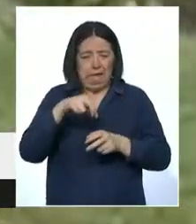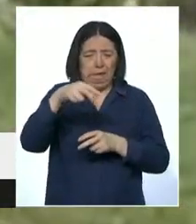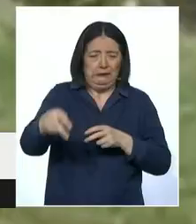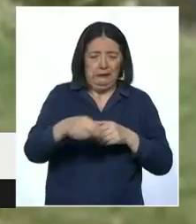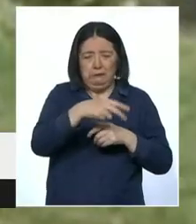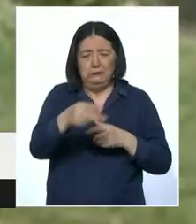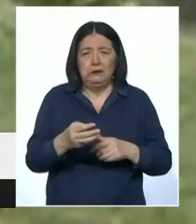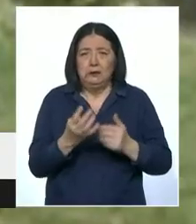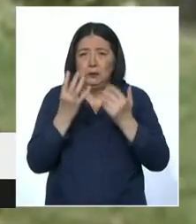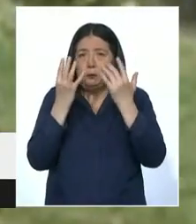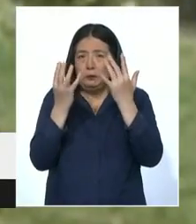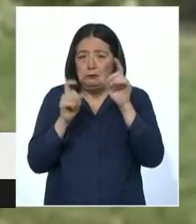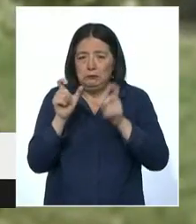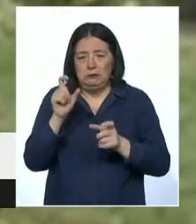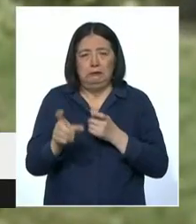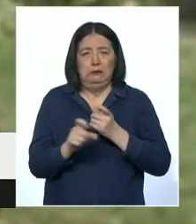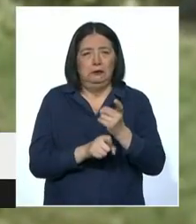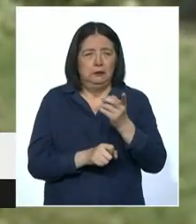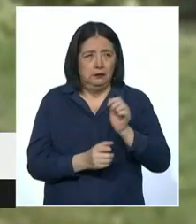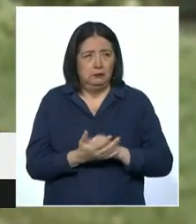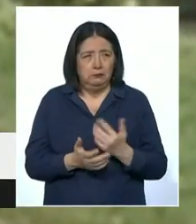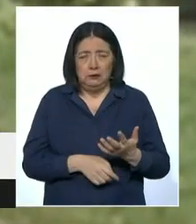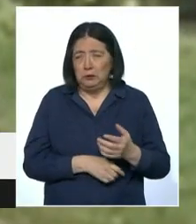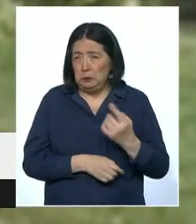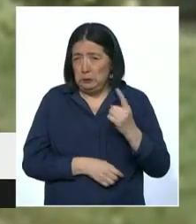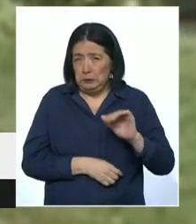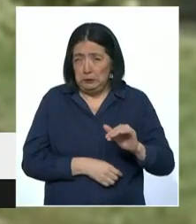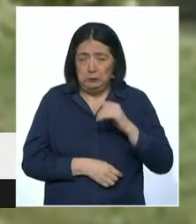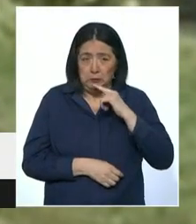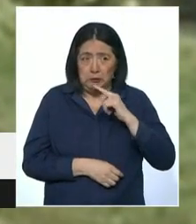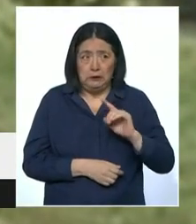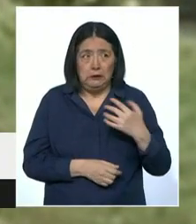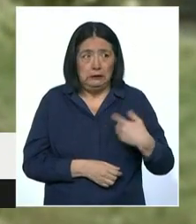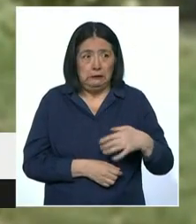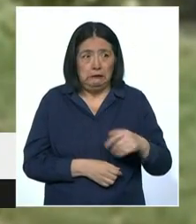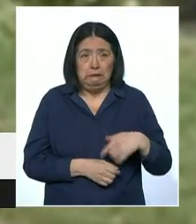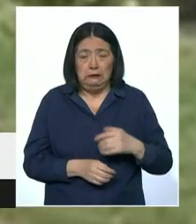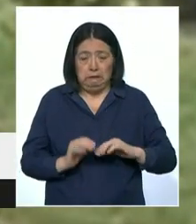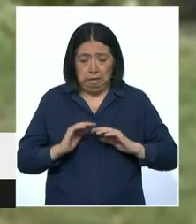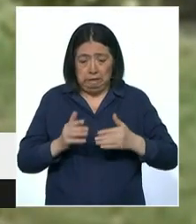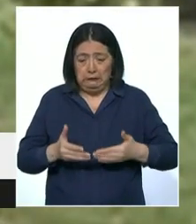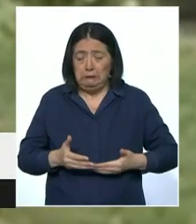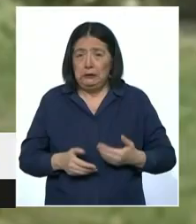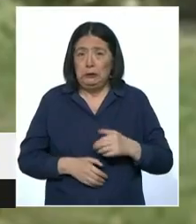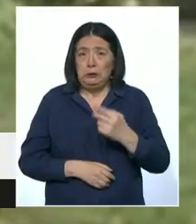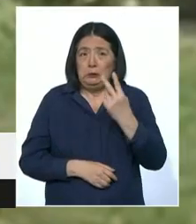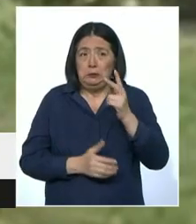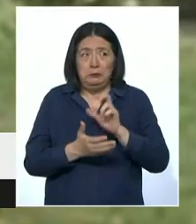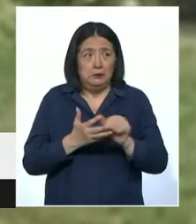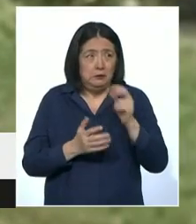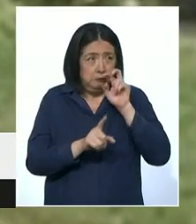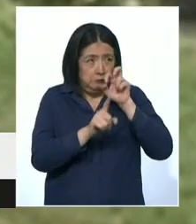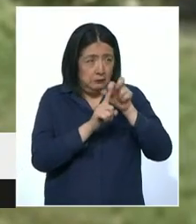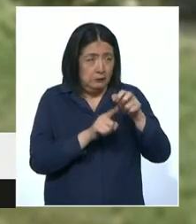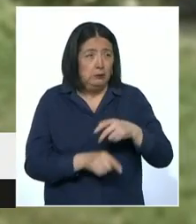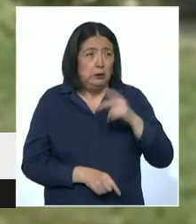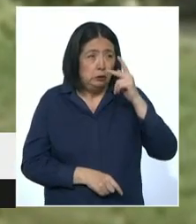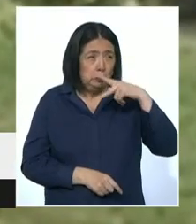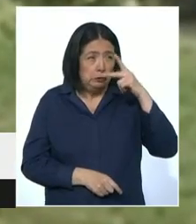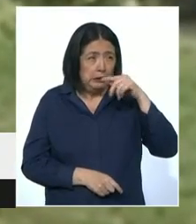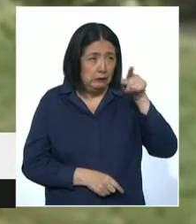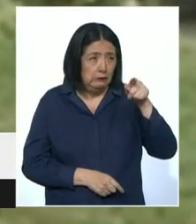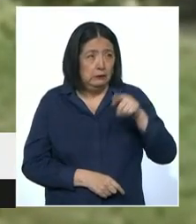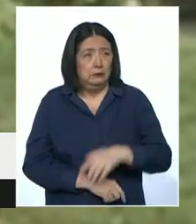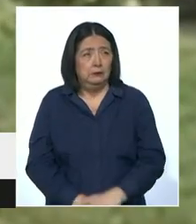total, 9 personas heridas, entre ellas una mujer con 2 meses de embarazo, a quien vemos de rosado en estas